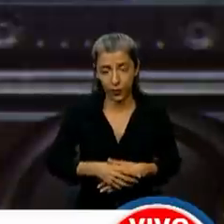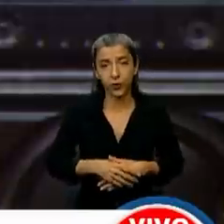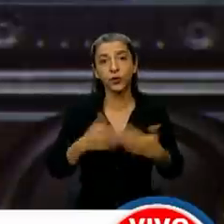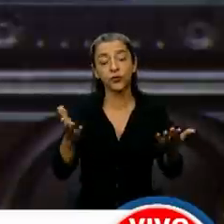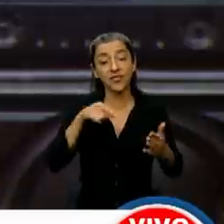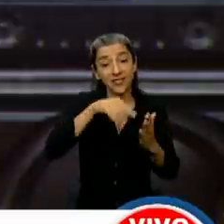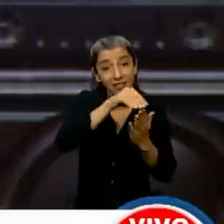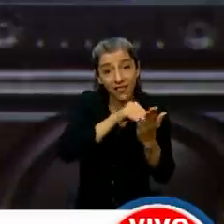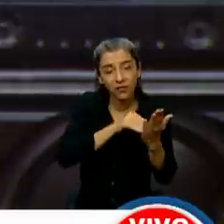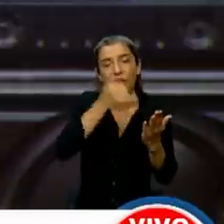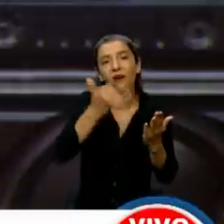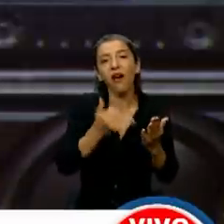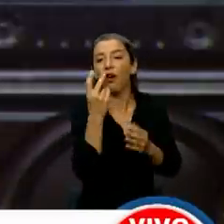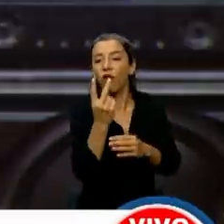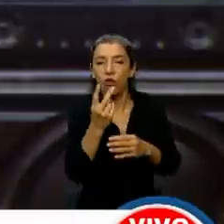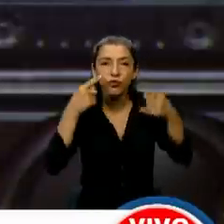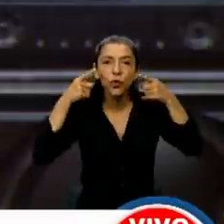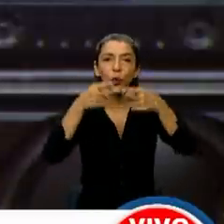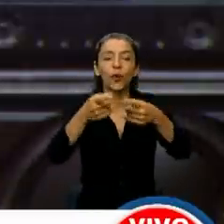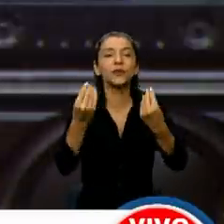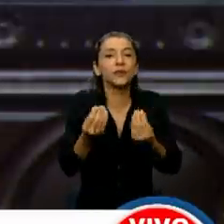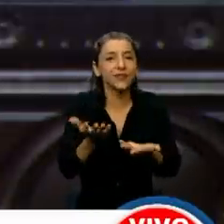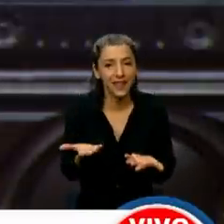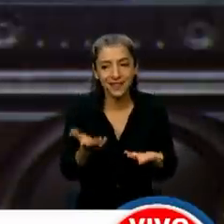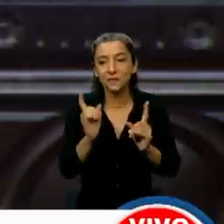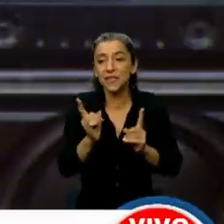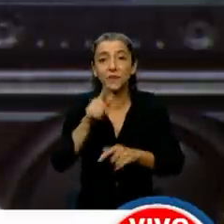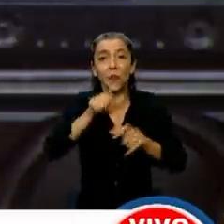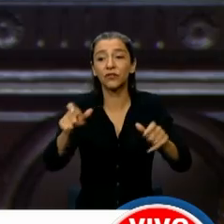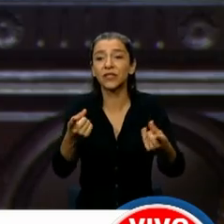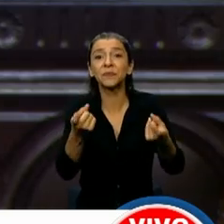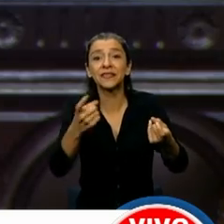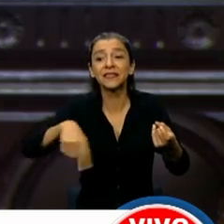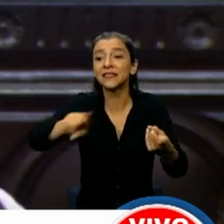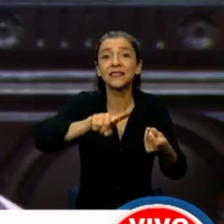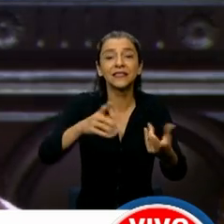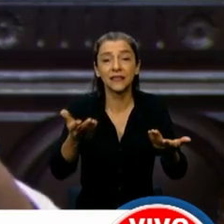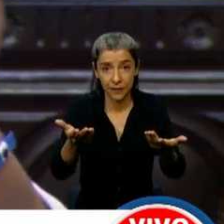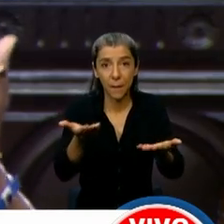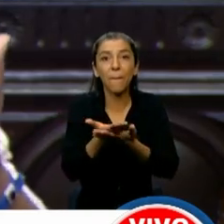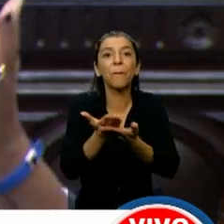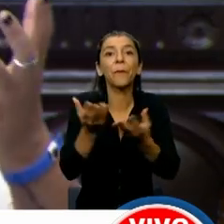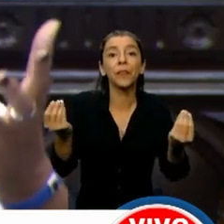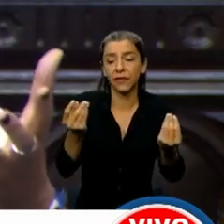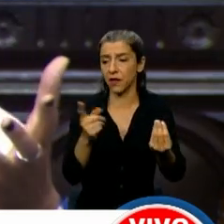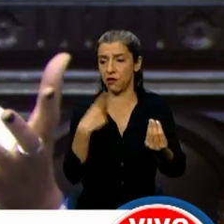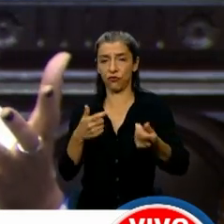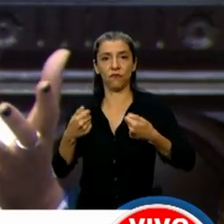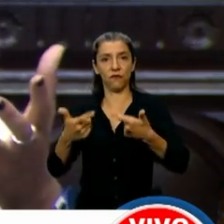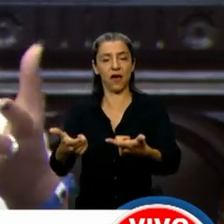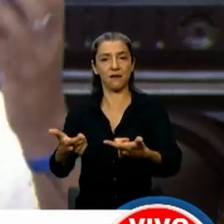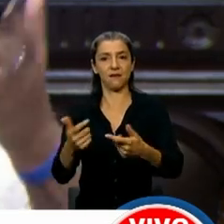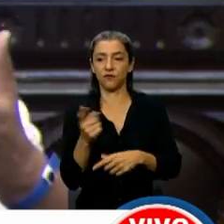dos objetivos por el frente que tienen que ver con el frente de la oferta y la demanda digo por un lado se propician las condiciones para sostener